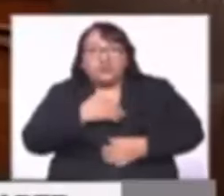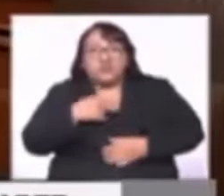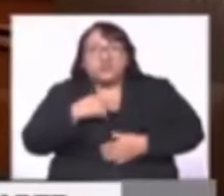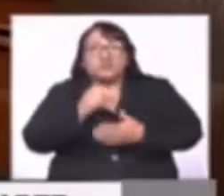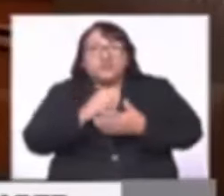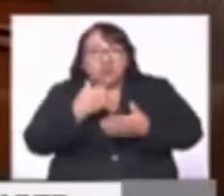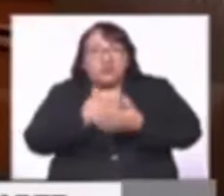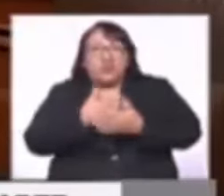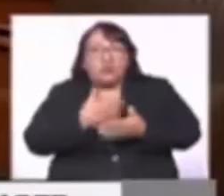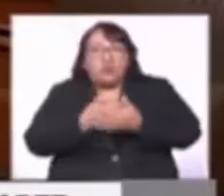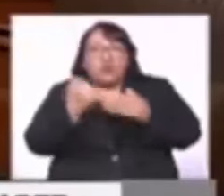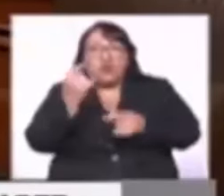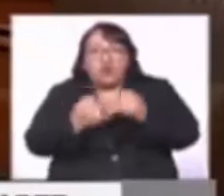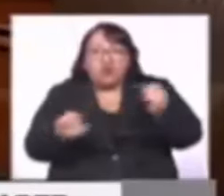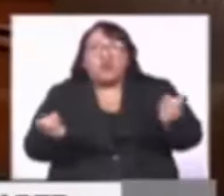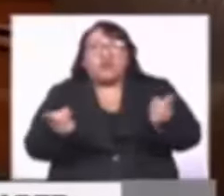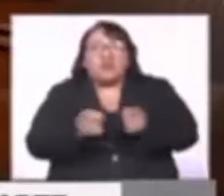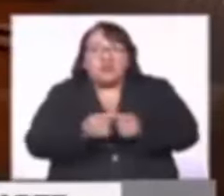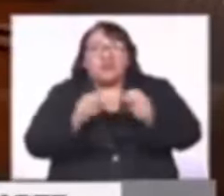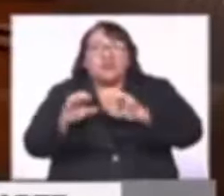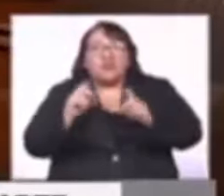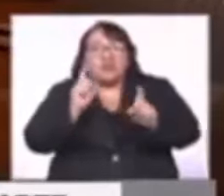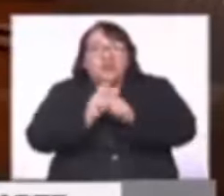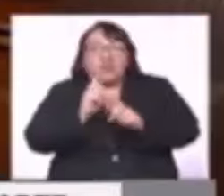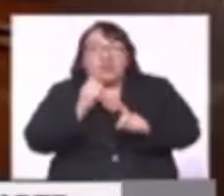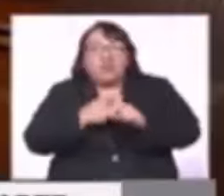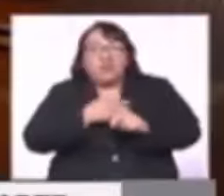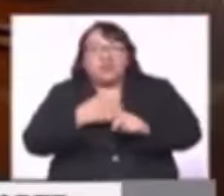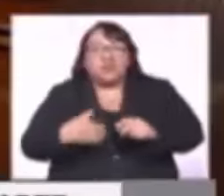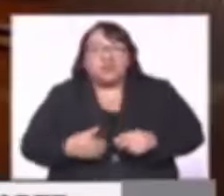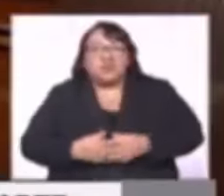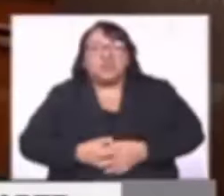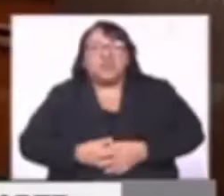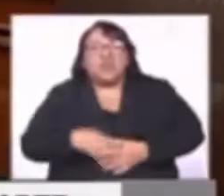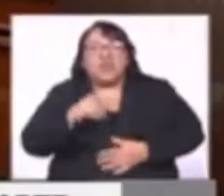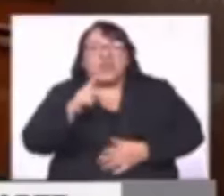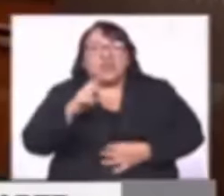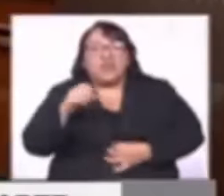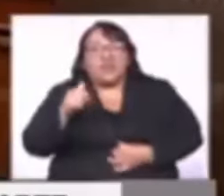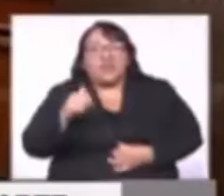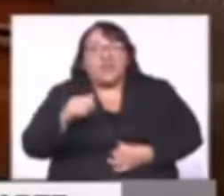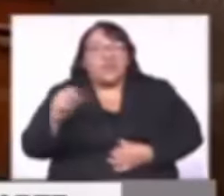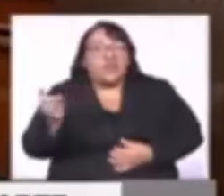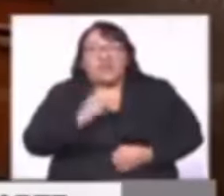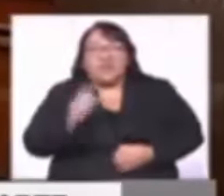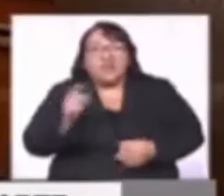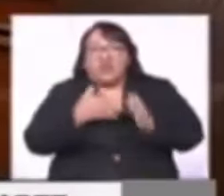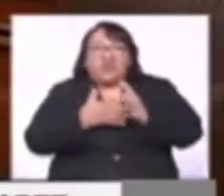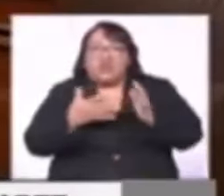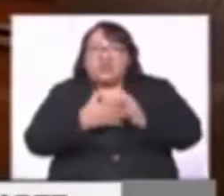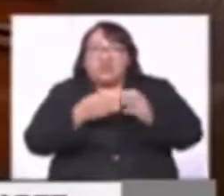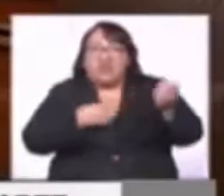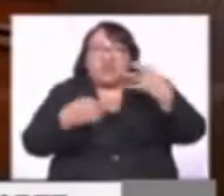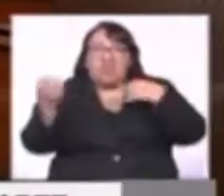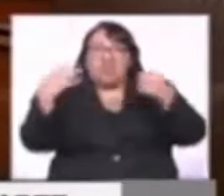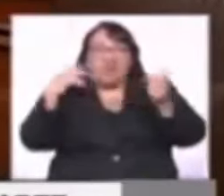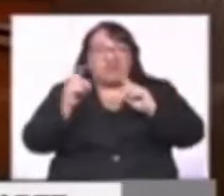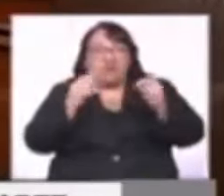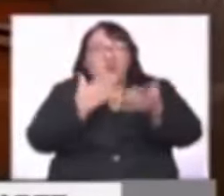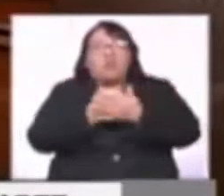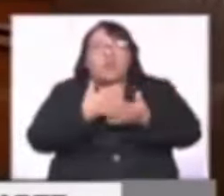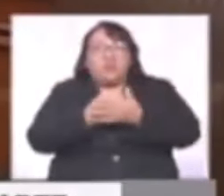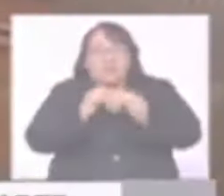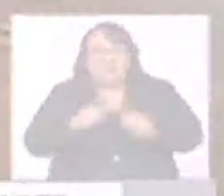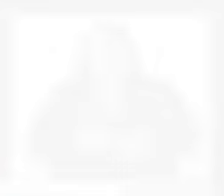descrito hechos concretos realizados directamente por la presidenta de la República, Dina Boluarte, y no testimonios de terceros que faltan